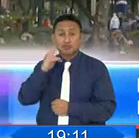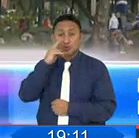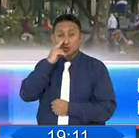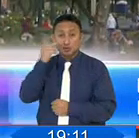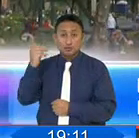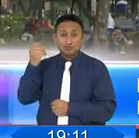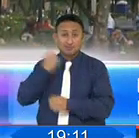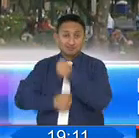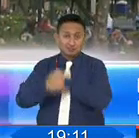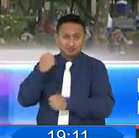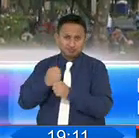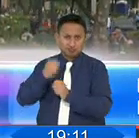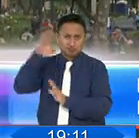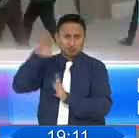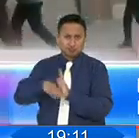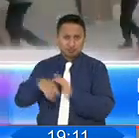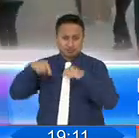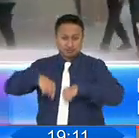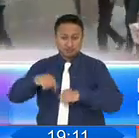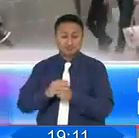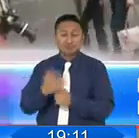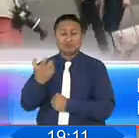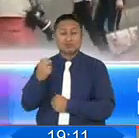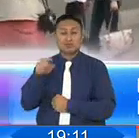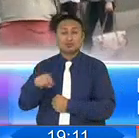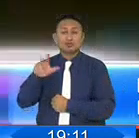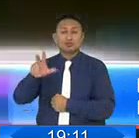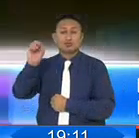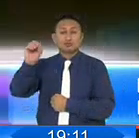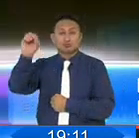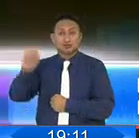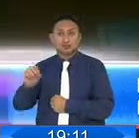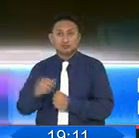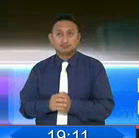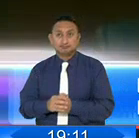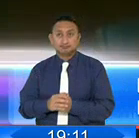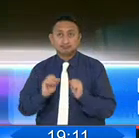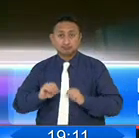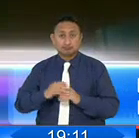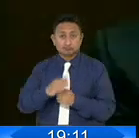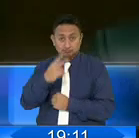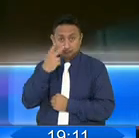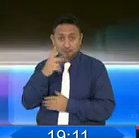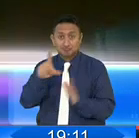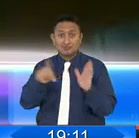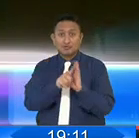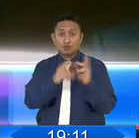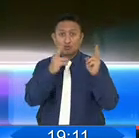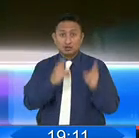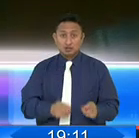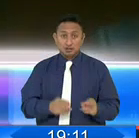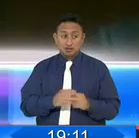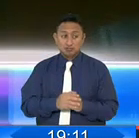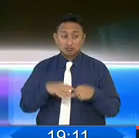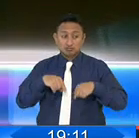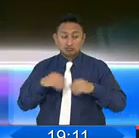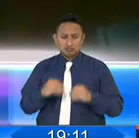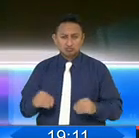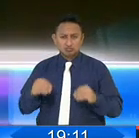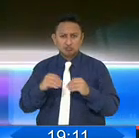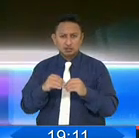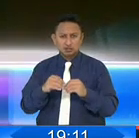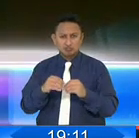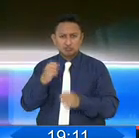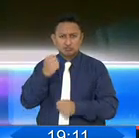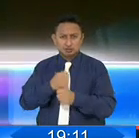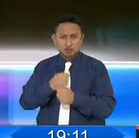año pasado, que registraron un 13,3%. Hemos visto que desde la aprobación de la ley humanitaria creció muchísimo el